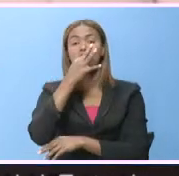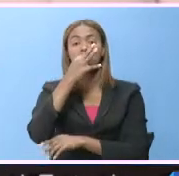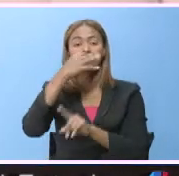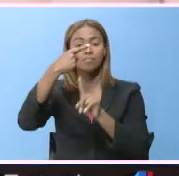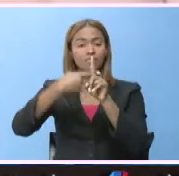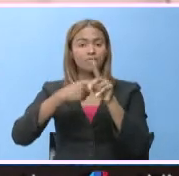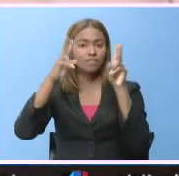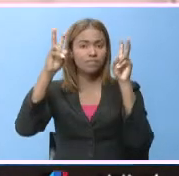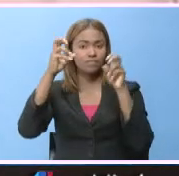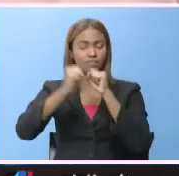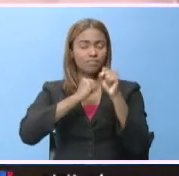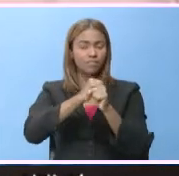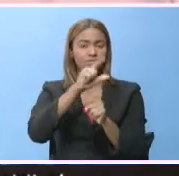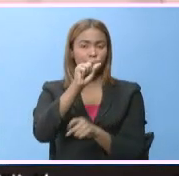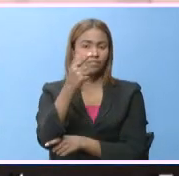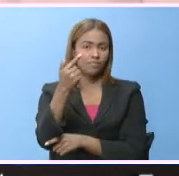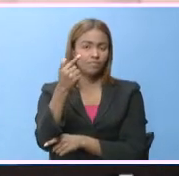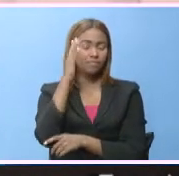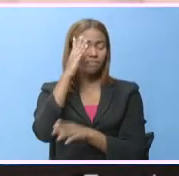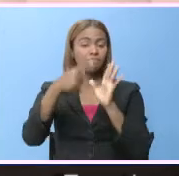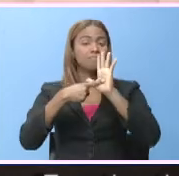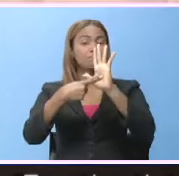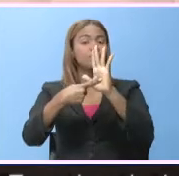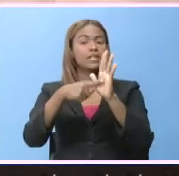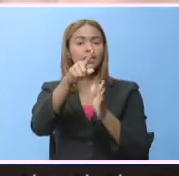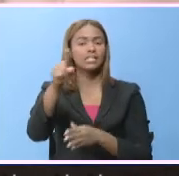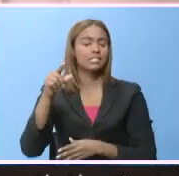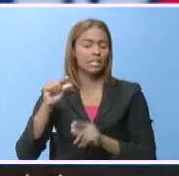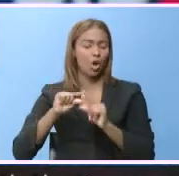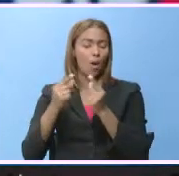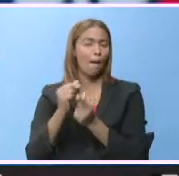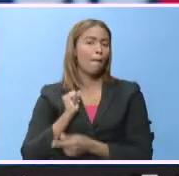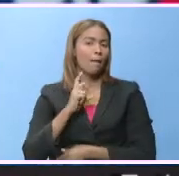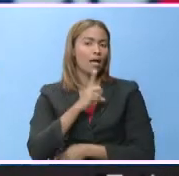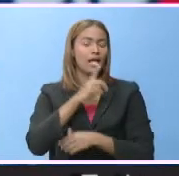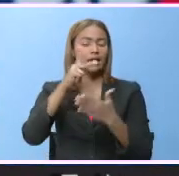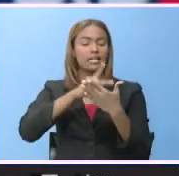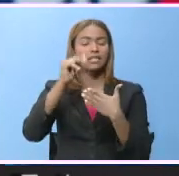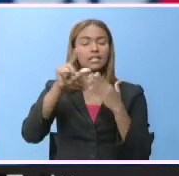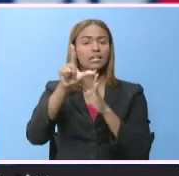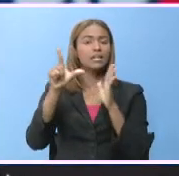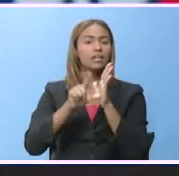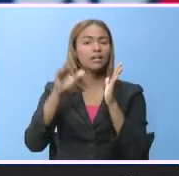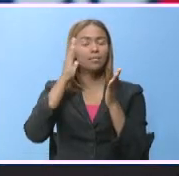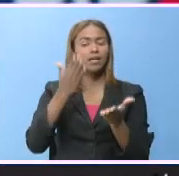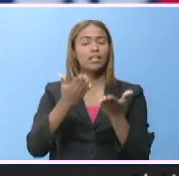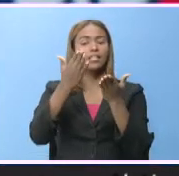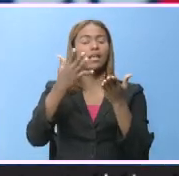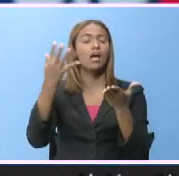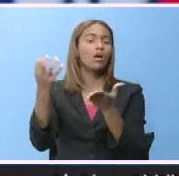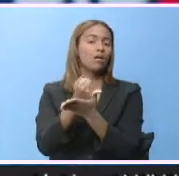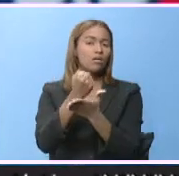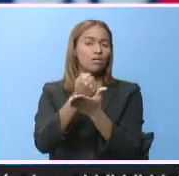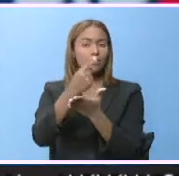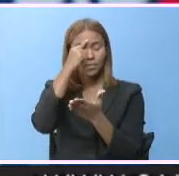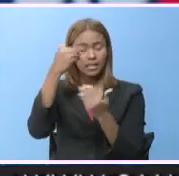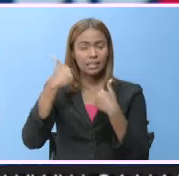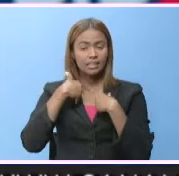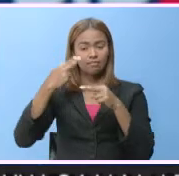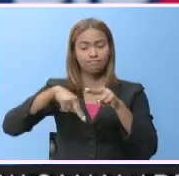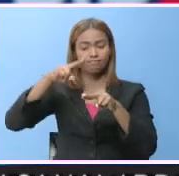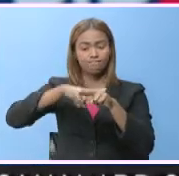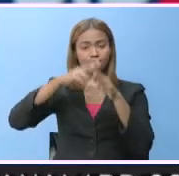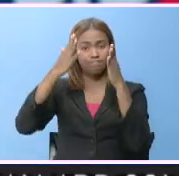de enero de 2021, presentará ante el Senado un proyecto de ley con el que dará oportunidad de obtener